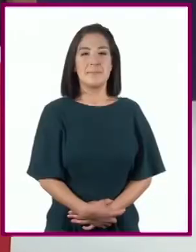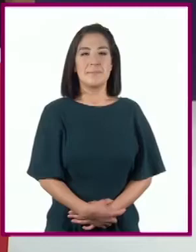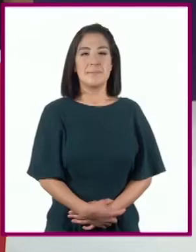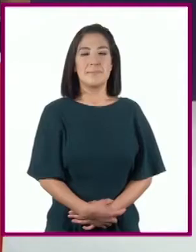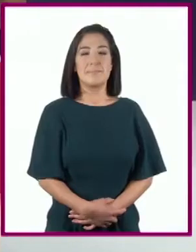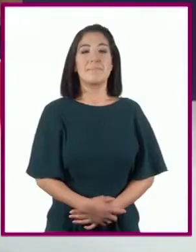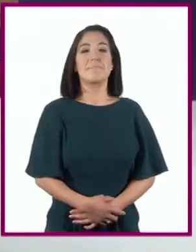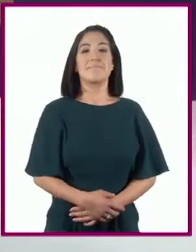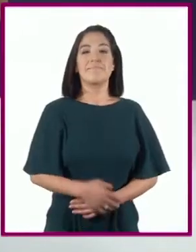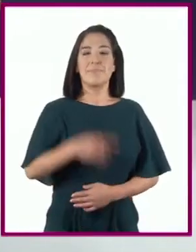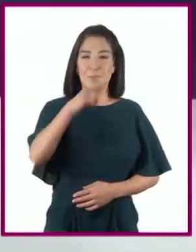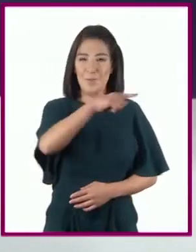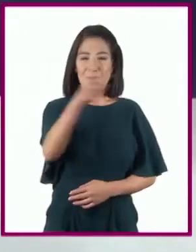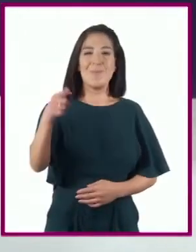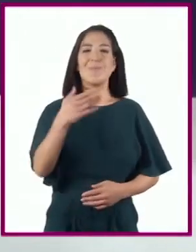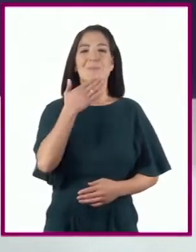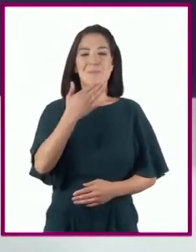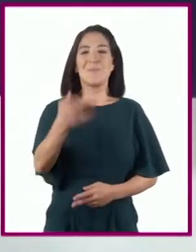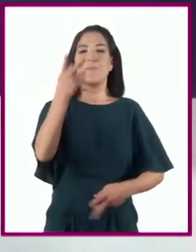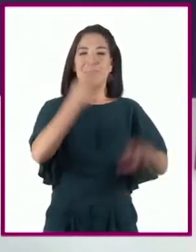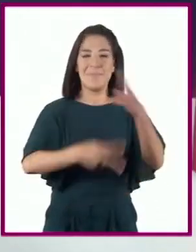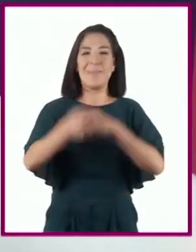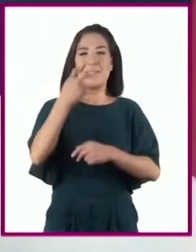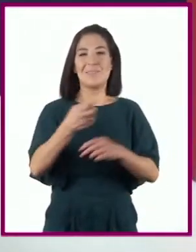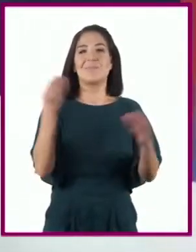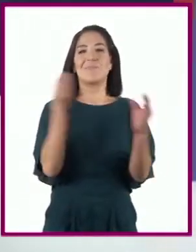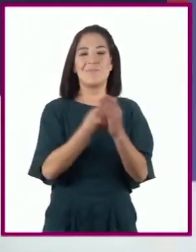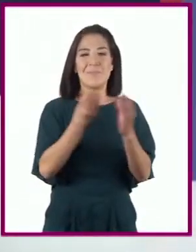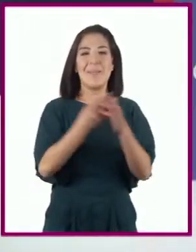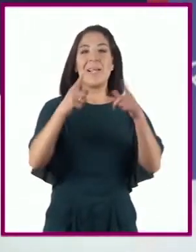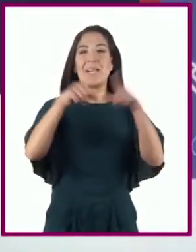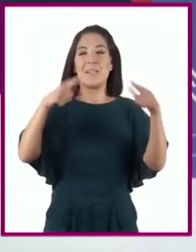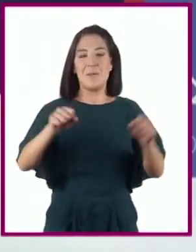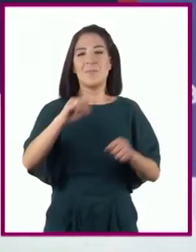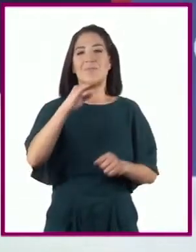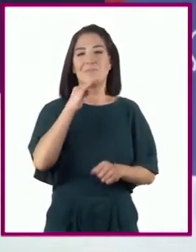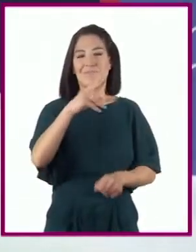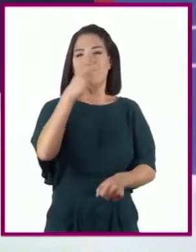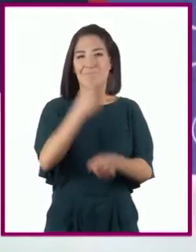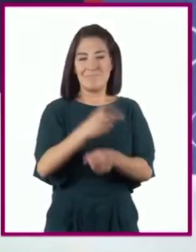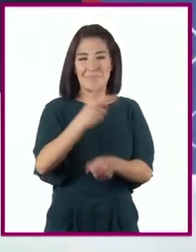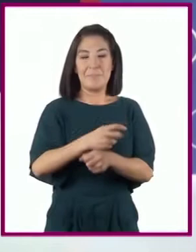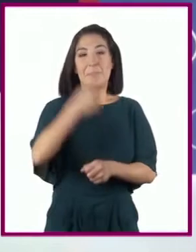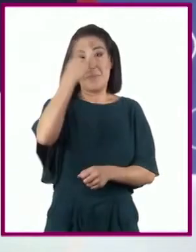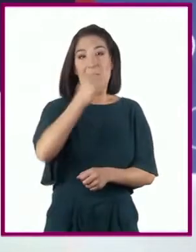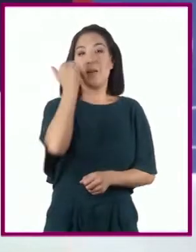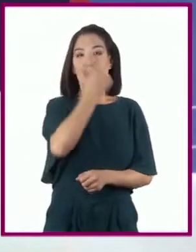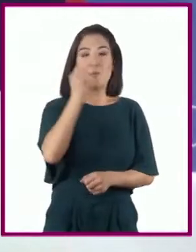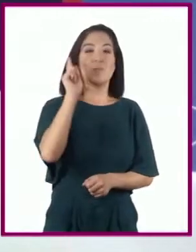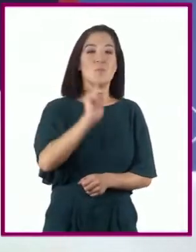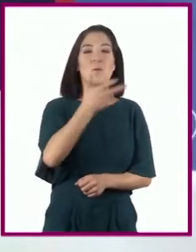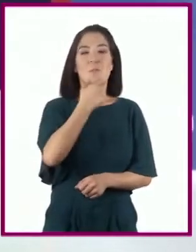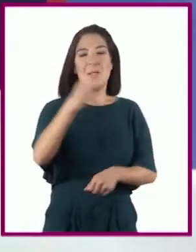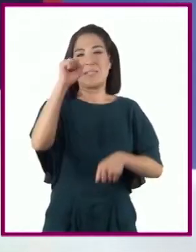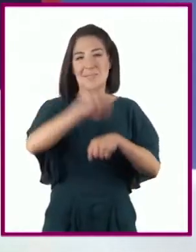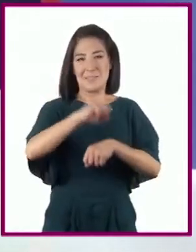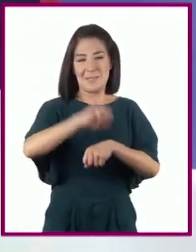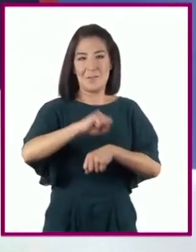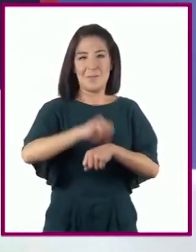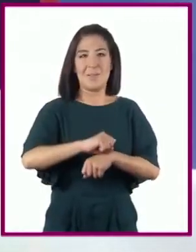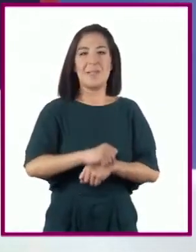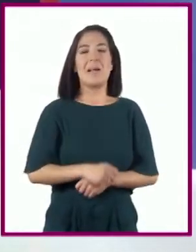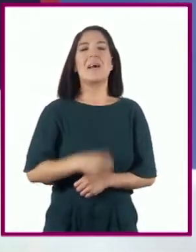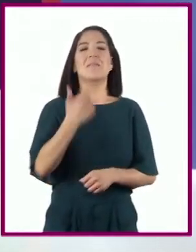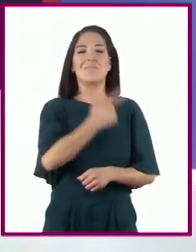Reciban una cordial bienvenida a una sesión más de Lengua Materna 2 para alumnas y alumnos de secundaria. Es